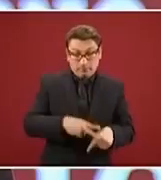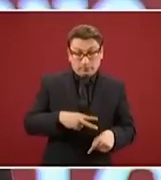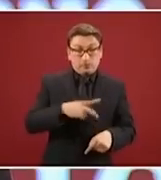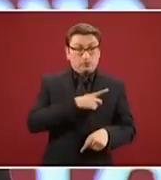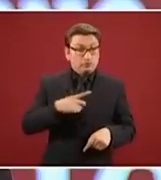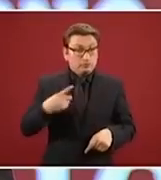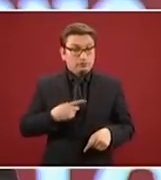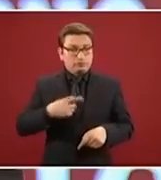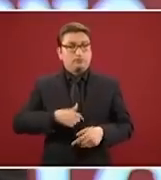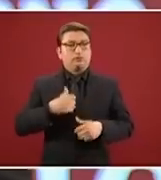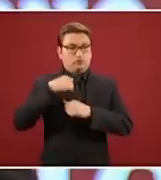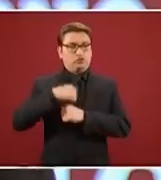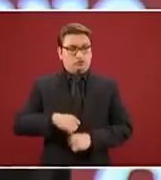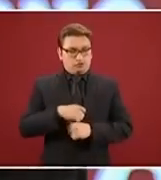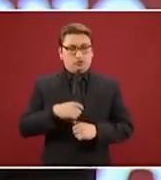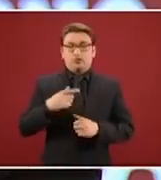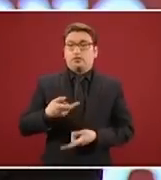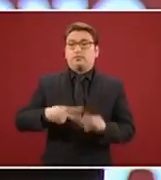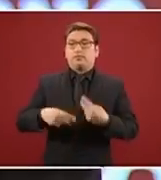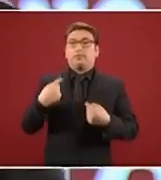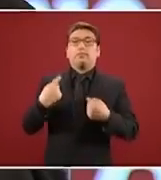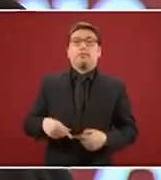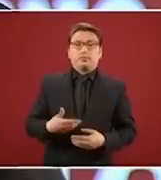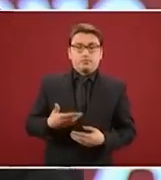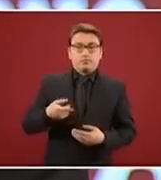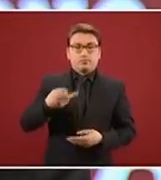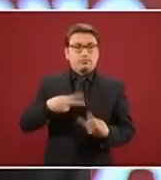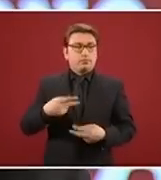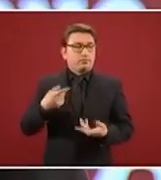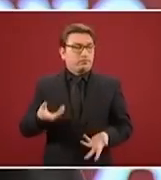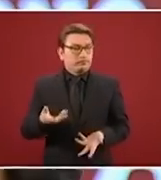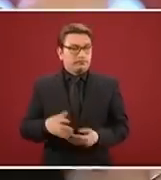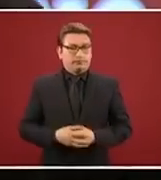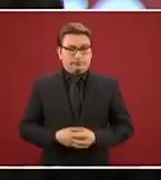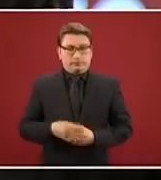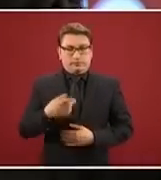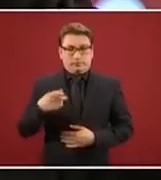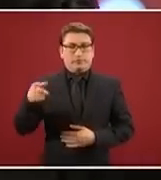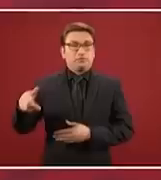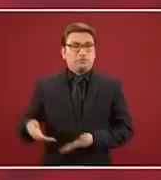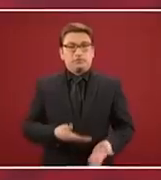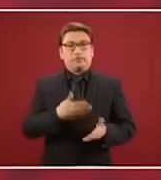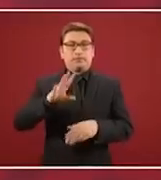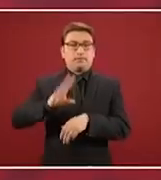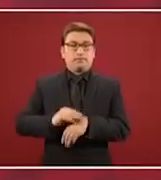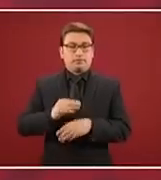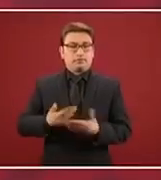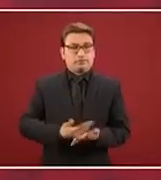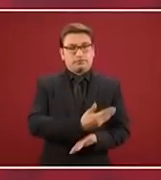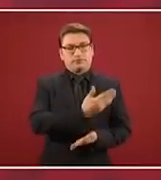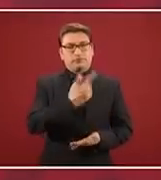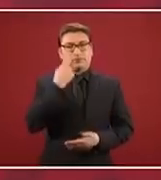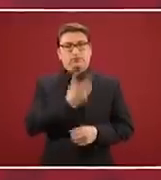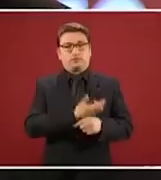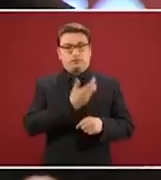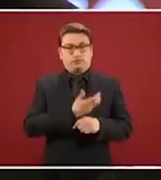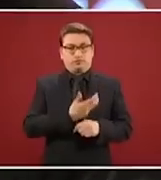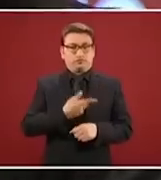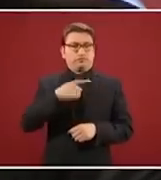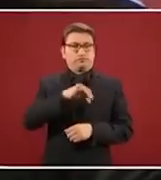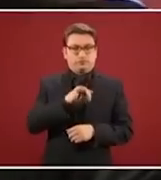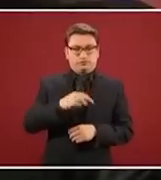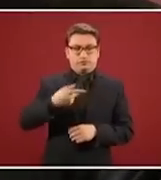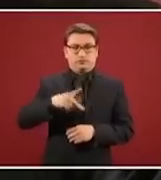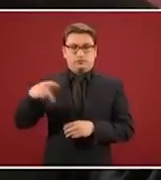registrarse entre la autoridad y existe que viene ahora que nos piden déjennos pasar a eeuu por